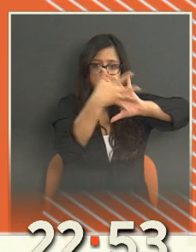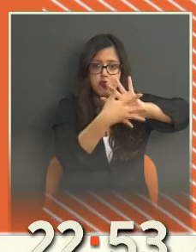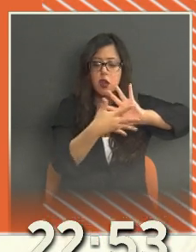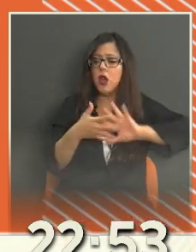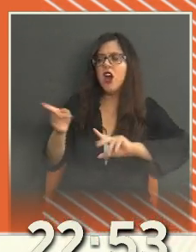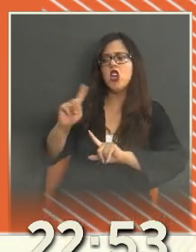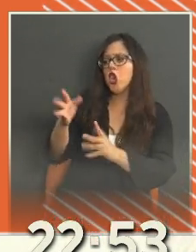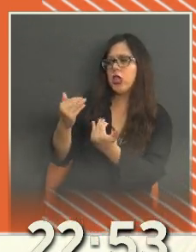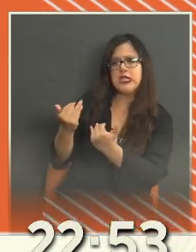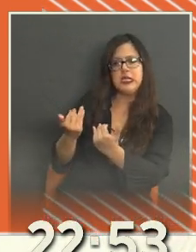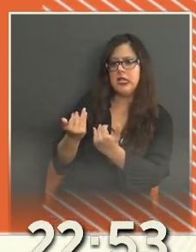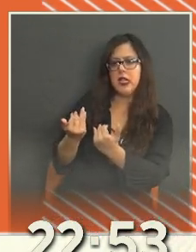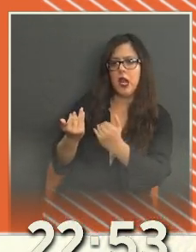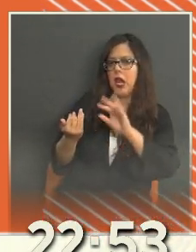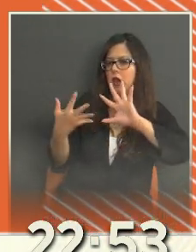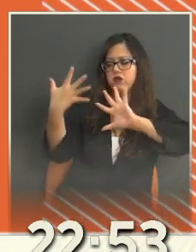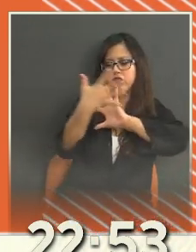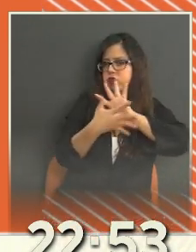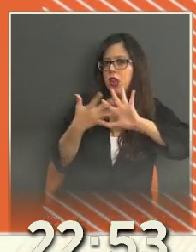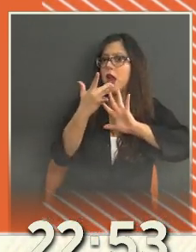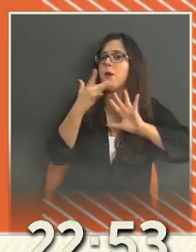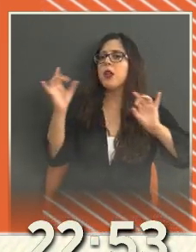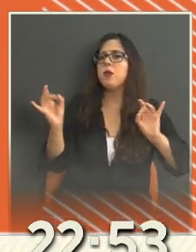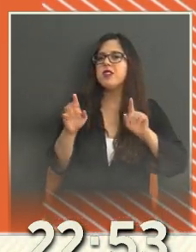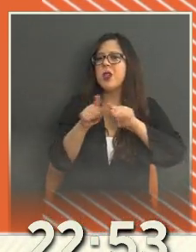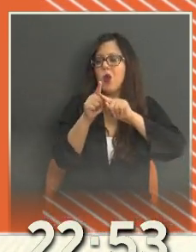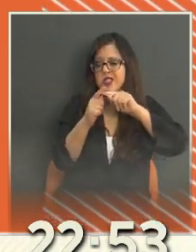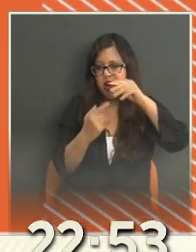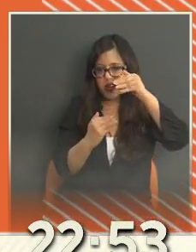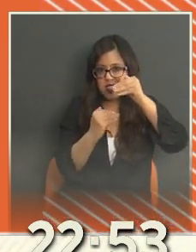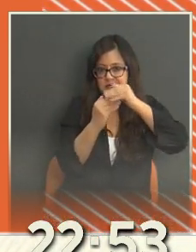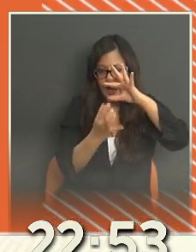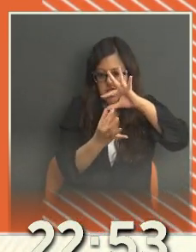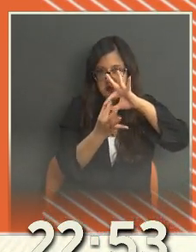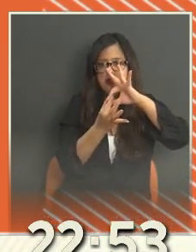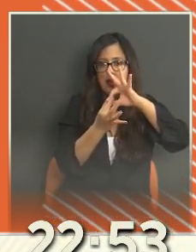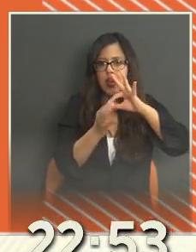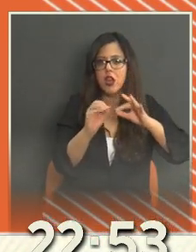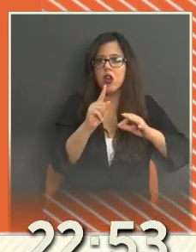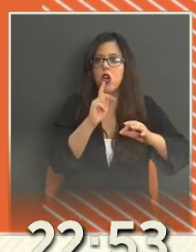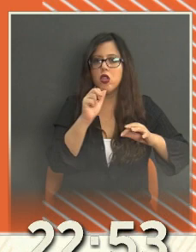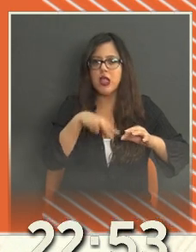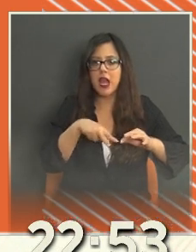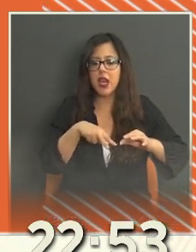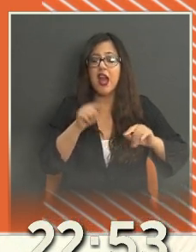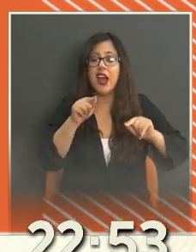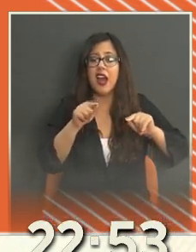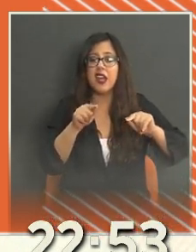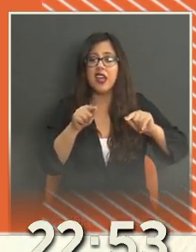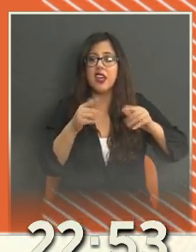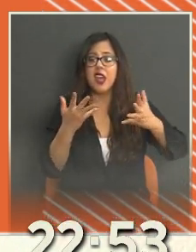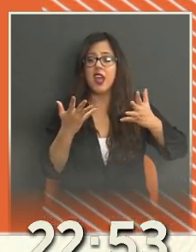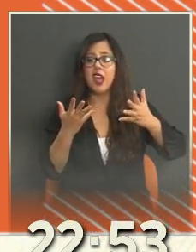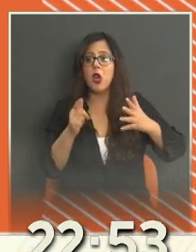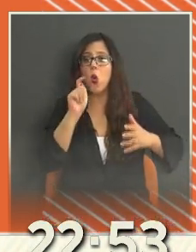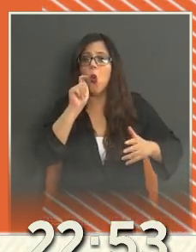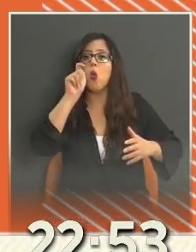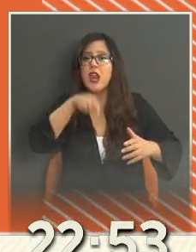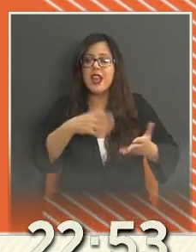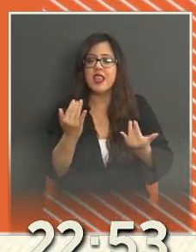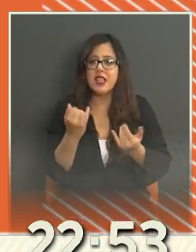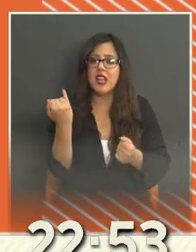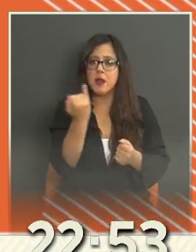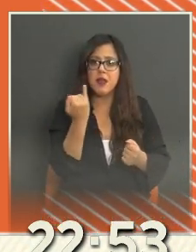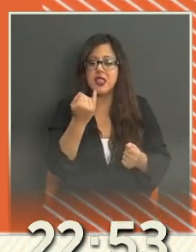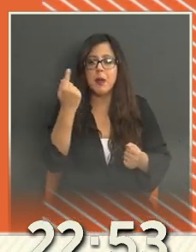quiera la situación de limitar con no tanto tiene que tener ucrania la independencia lo que sigue está buscando putin es tener